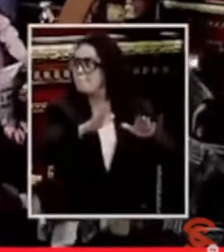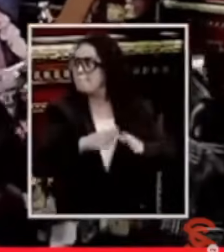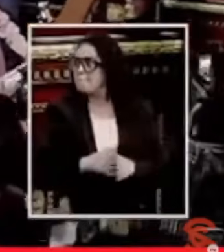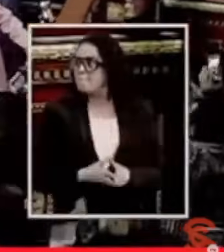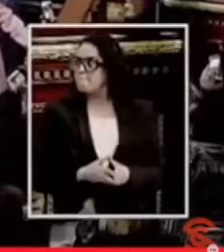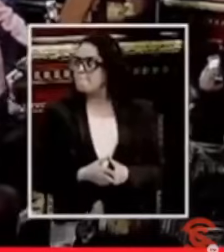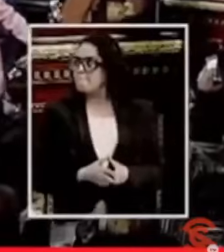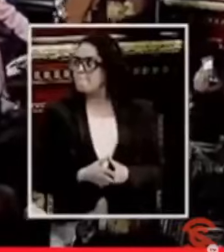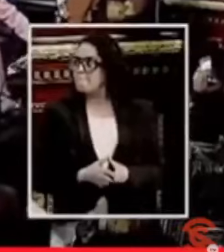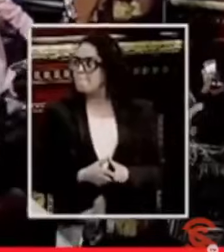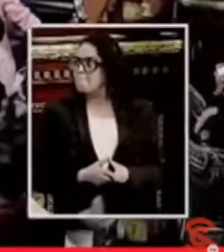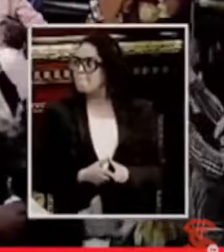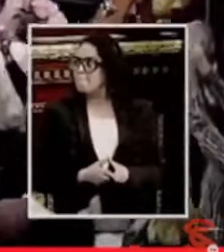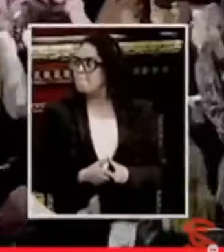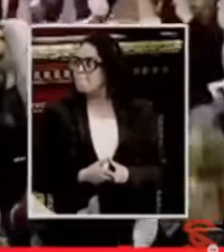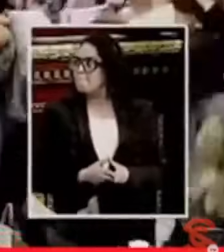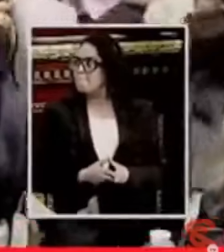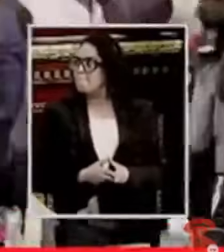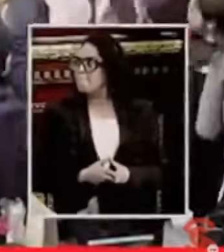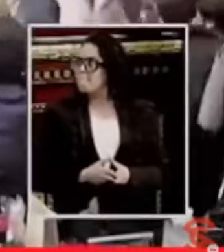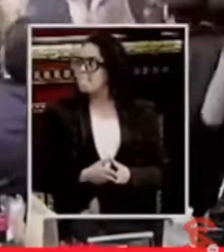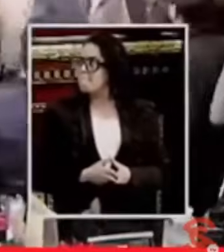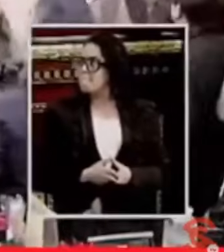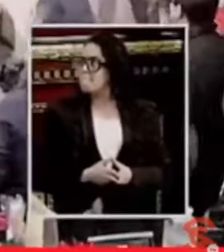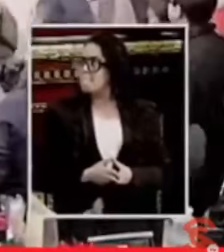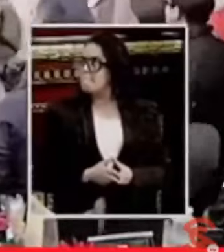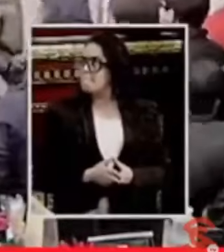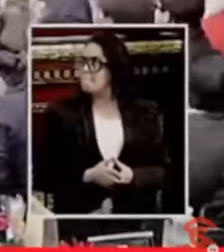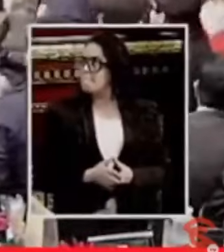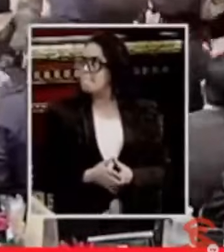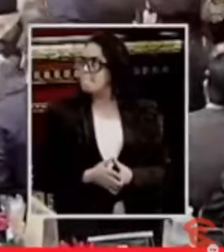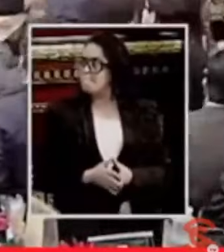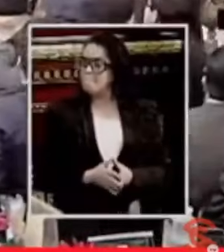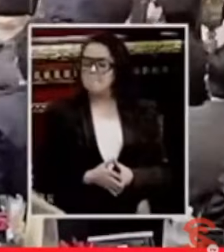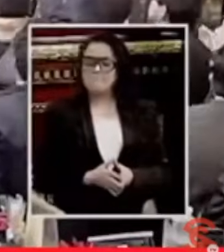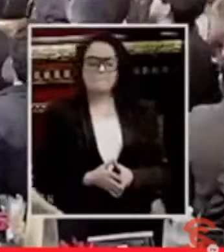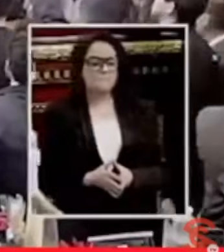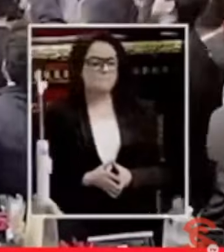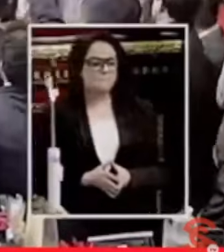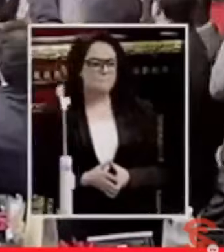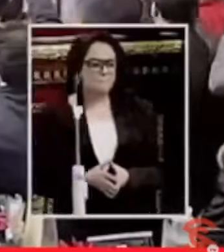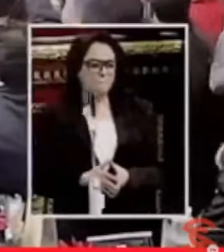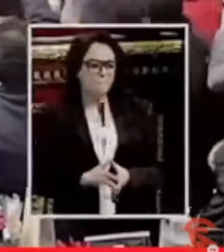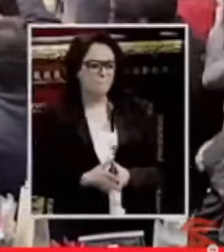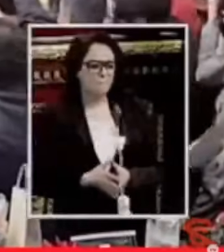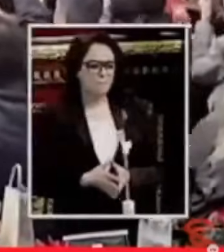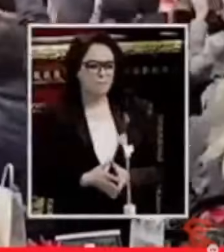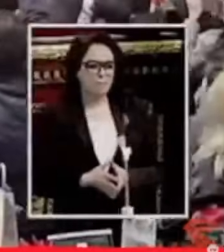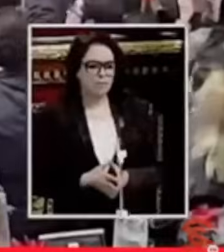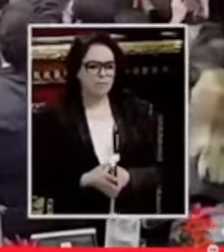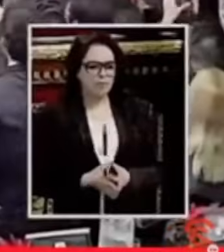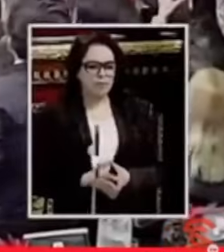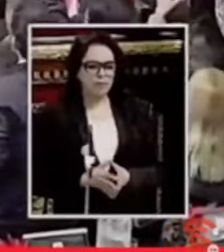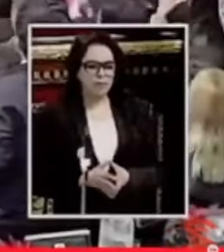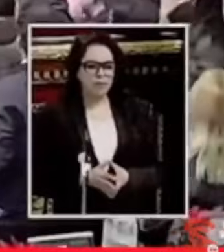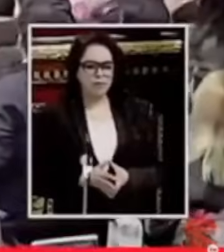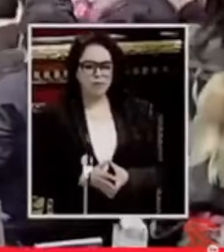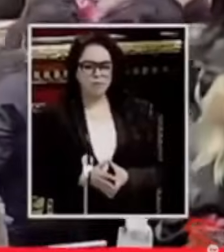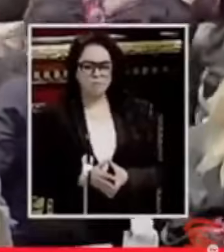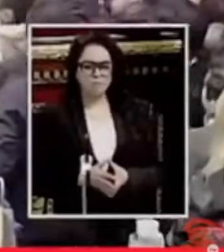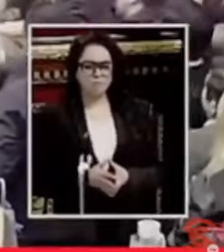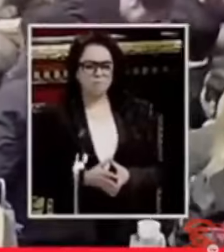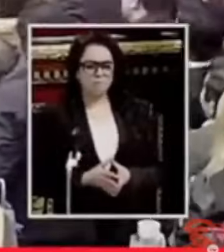para debatir, para poder exponer ideas, pero siempre de manera pacífica, porque nuestro movimiento